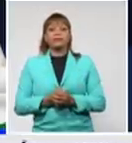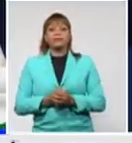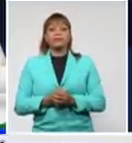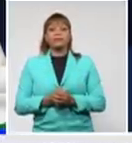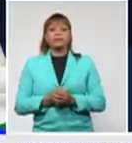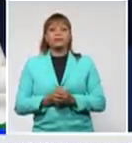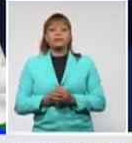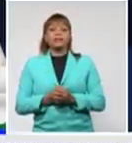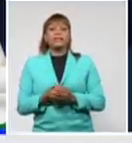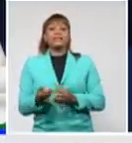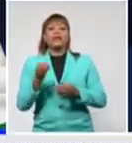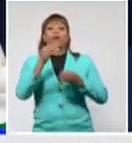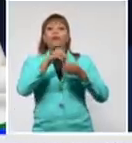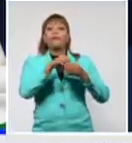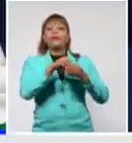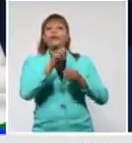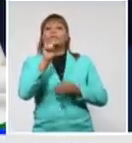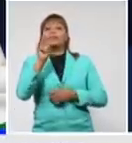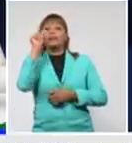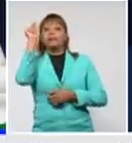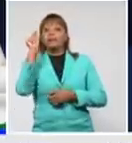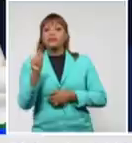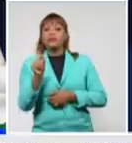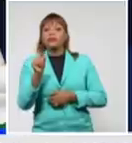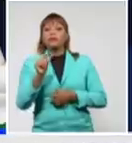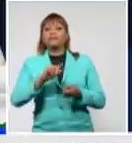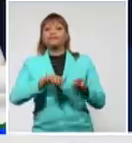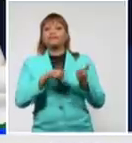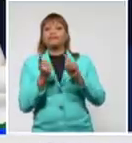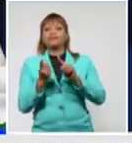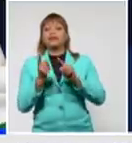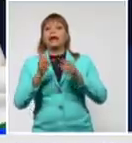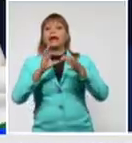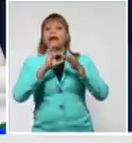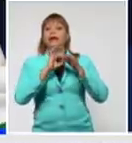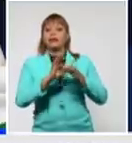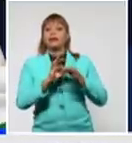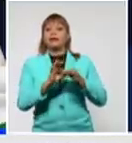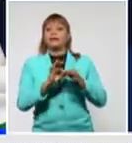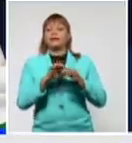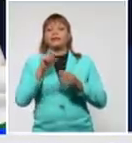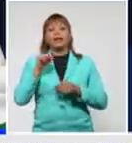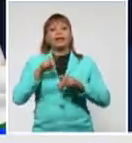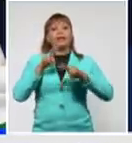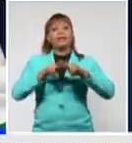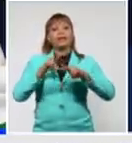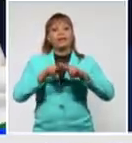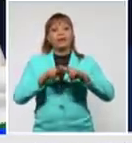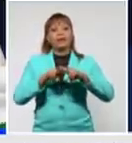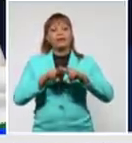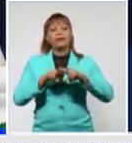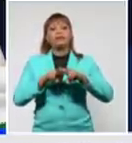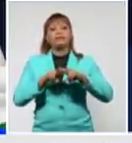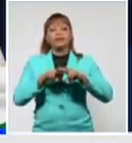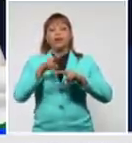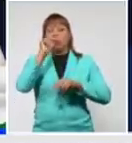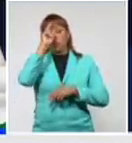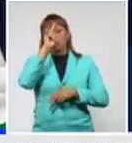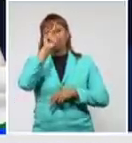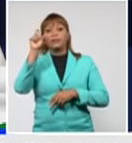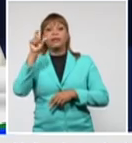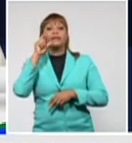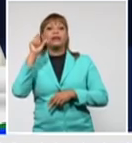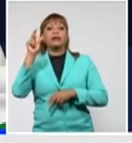incorporarse 3 pacientes al estado de grave, de aquí de La Habana, o sea, en Hospital de La Habana y en Hospital de